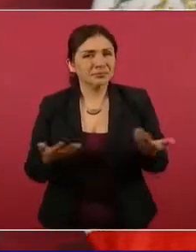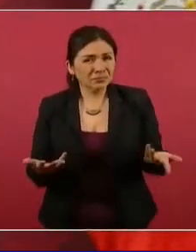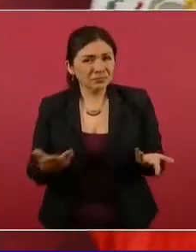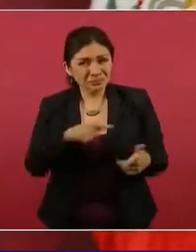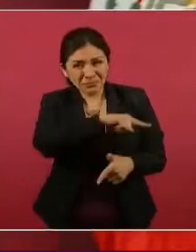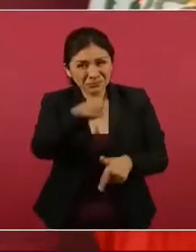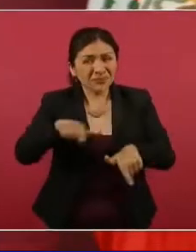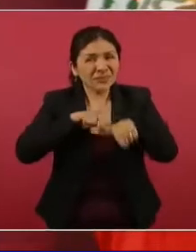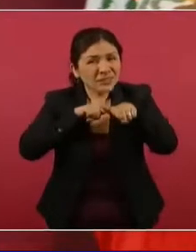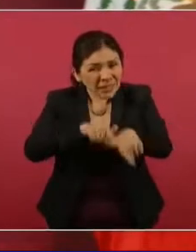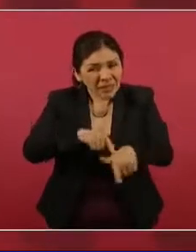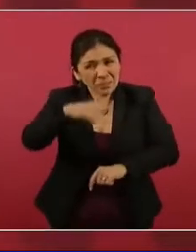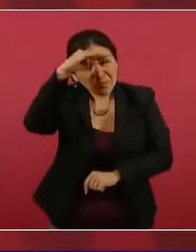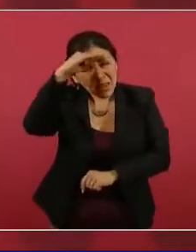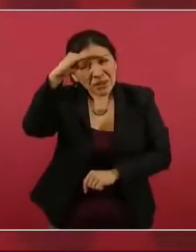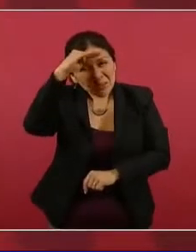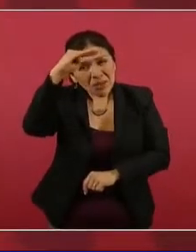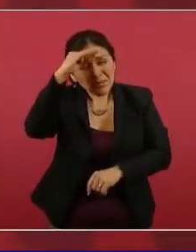pensando así